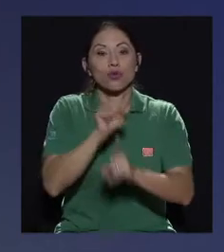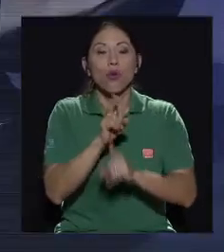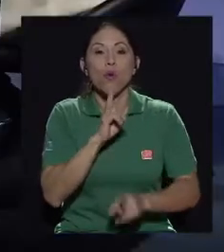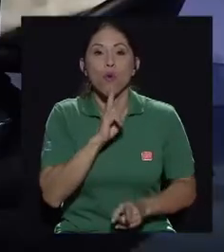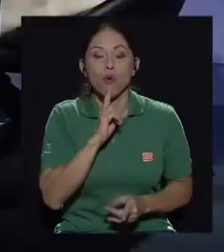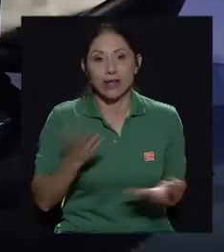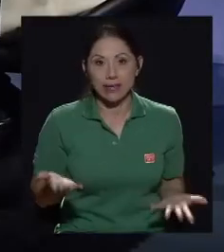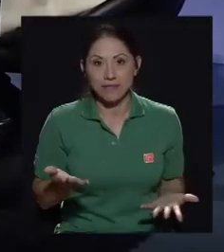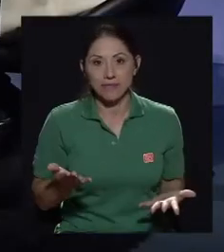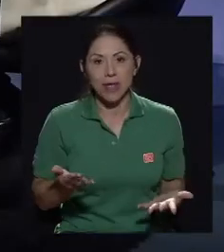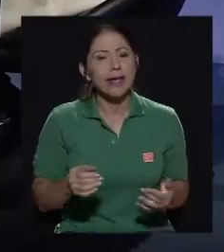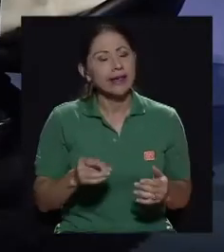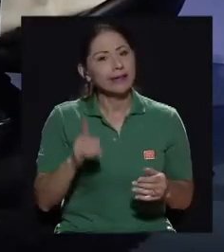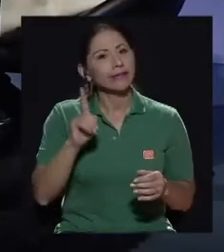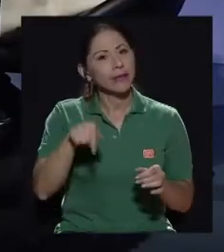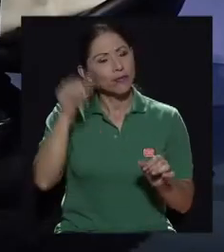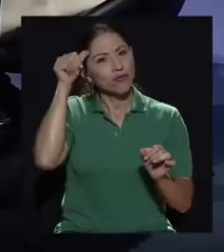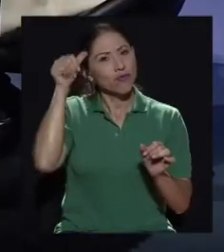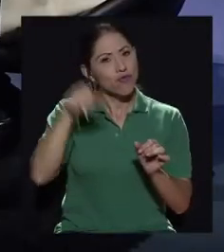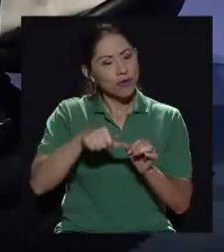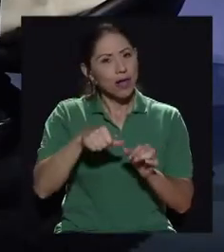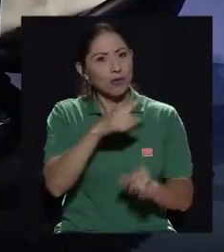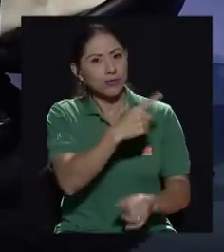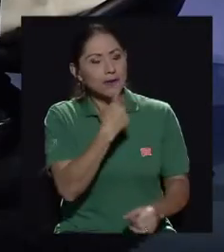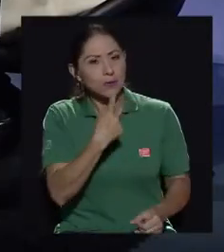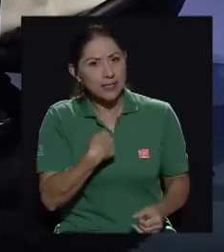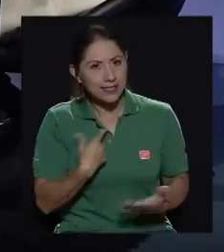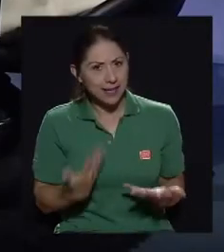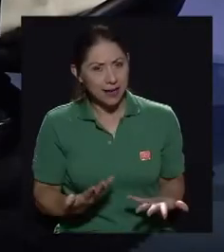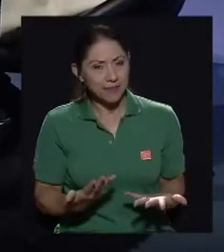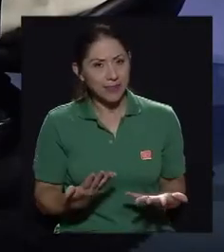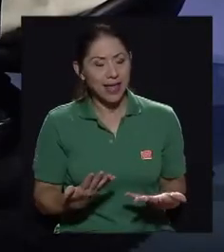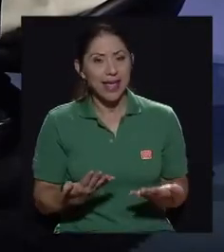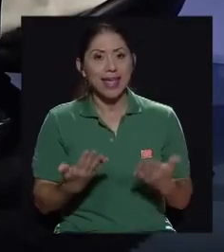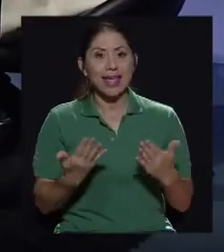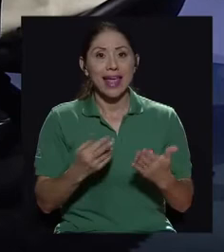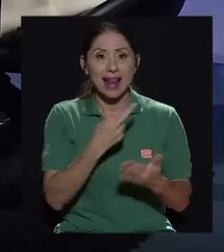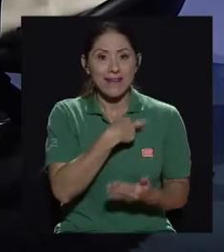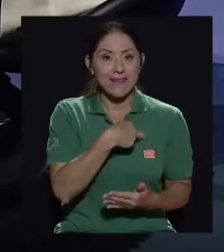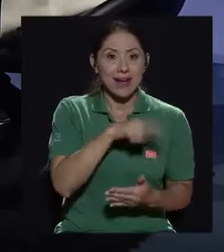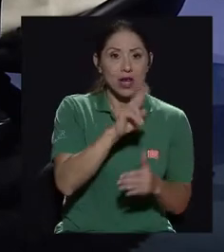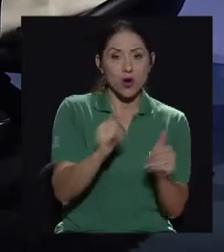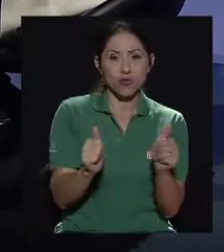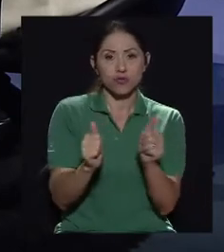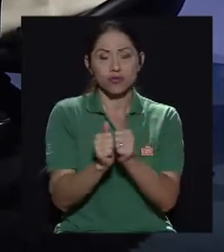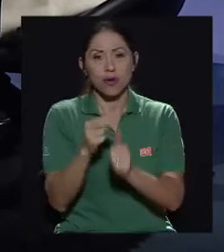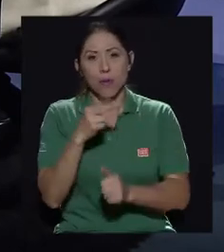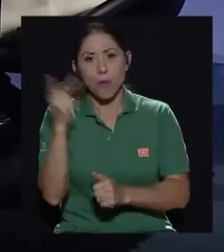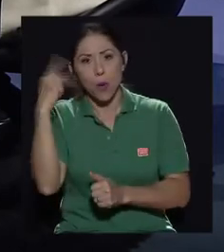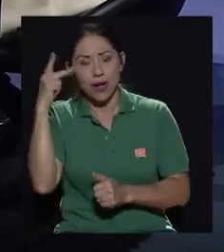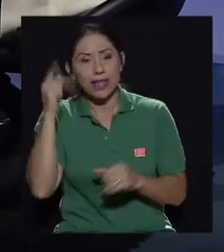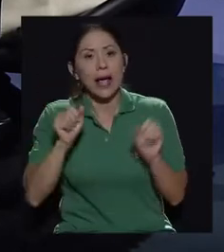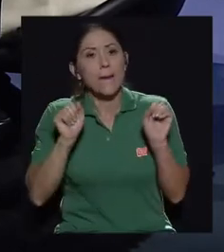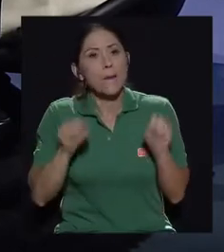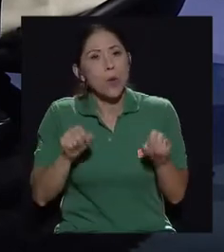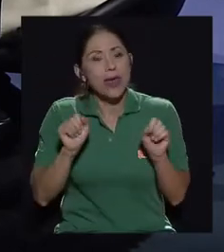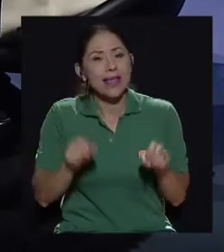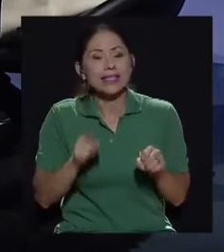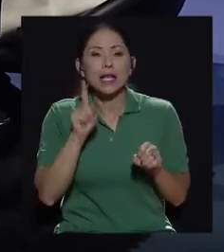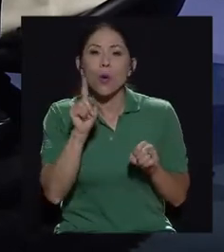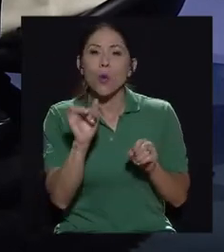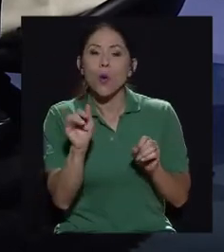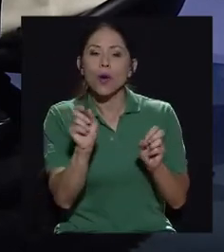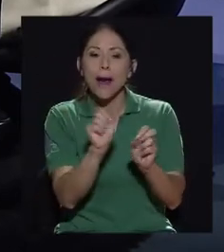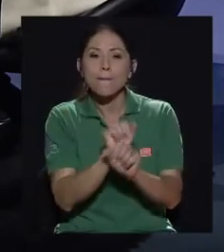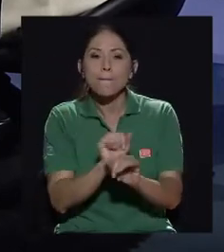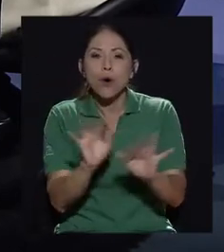hondureña y no puedo dejar de recordar que ustedes nos decía que esa unión entre la religión y la política puede ser una